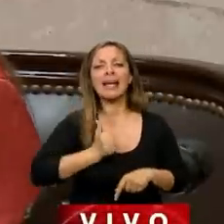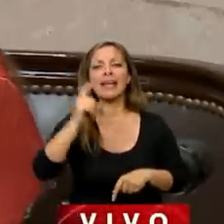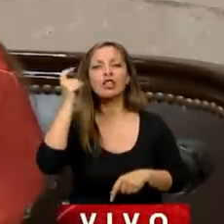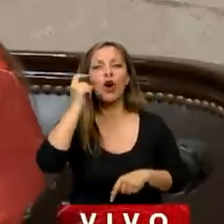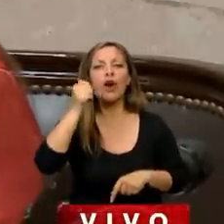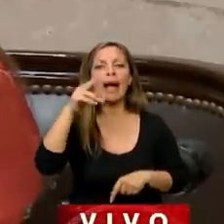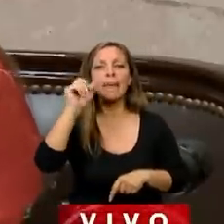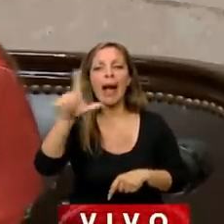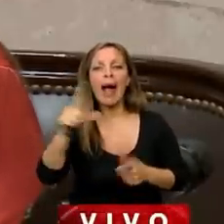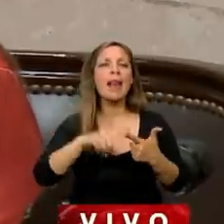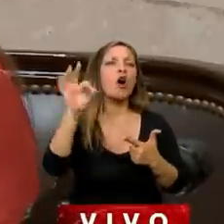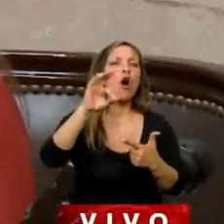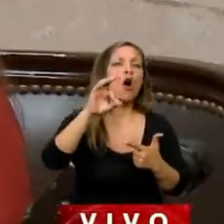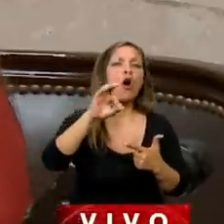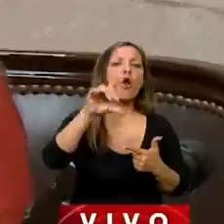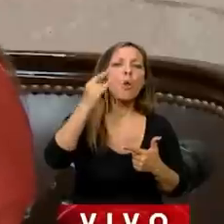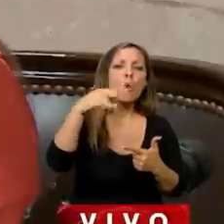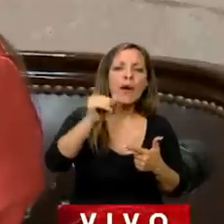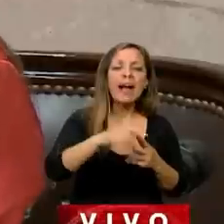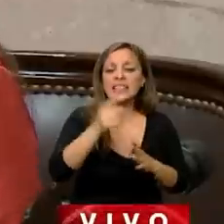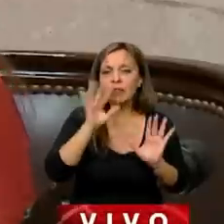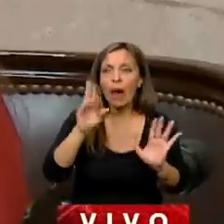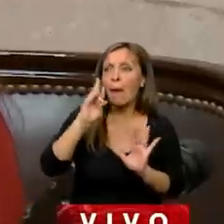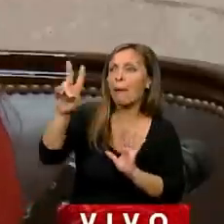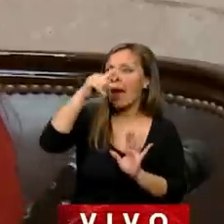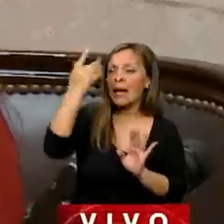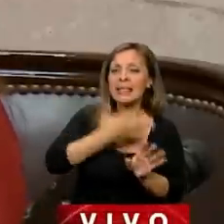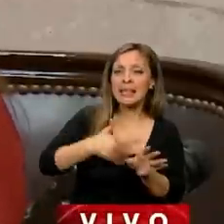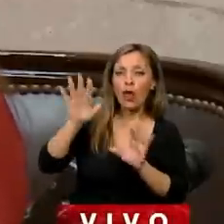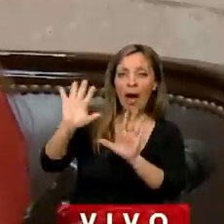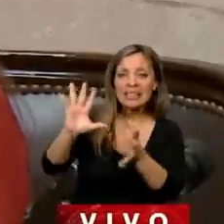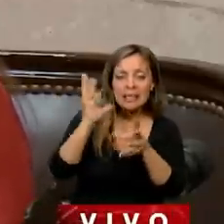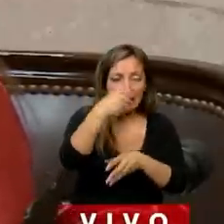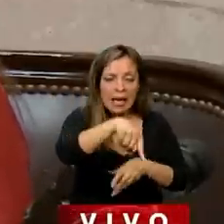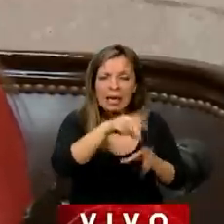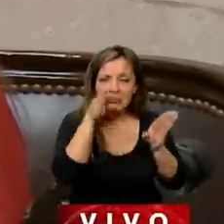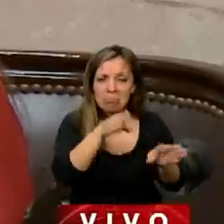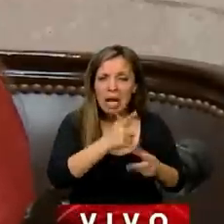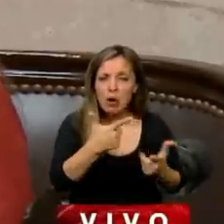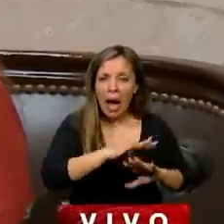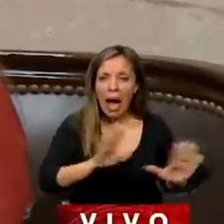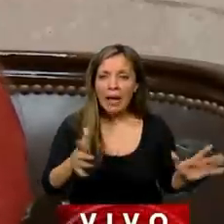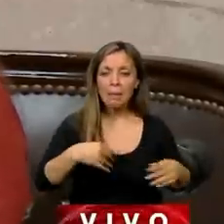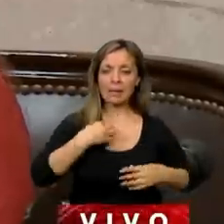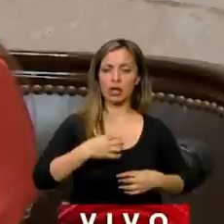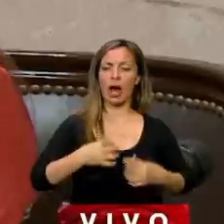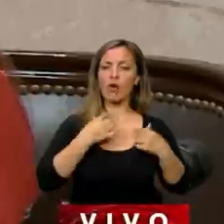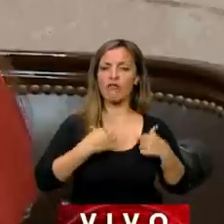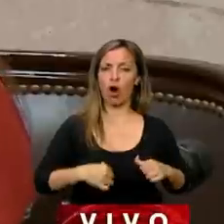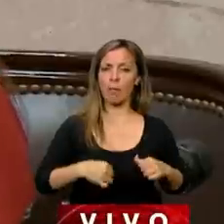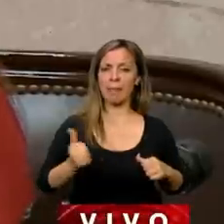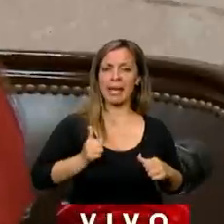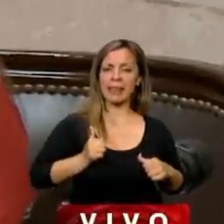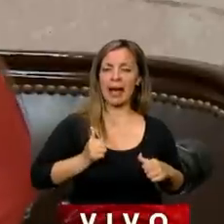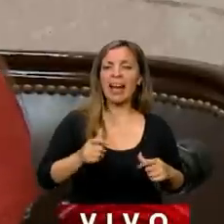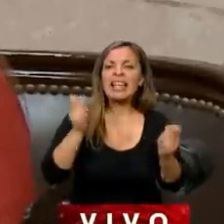soldado Hermindo Luna si el Estado demoniza o castiga con los peores sueldos a quienes visten un uniforme? ¿Quién